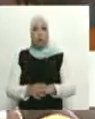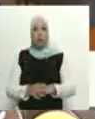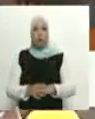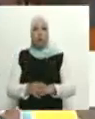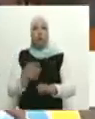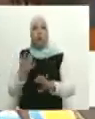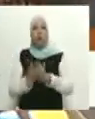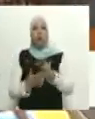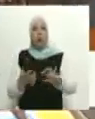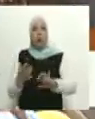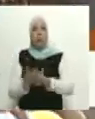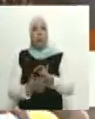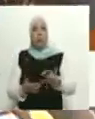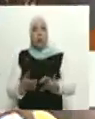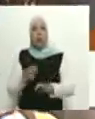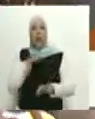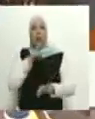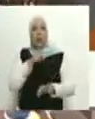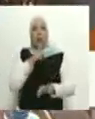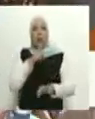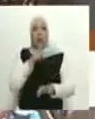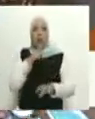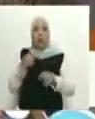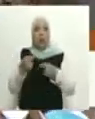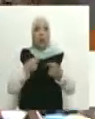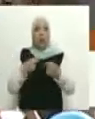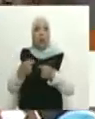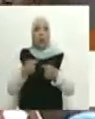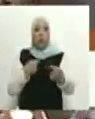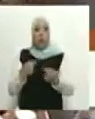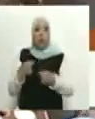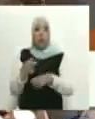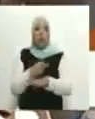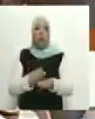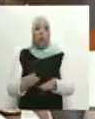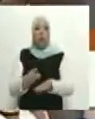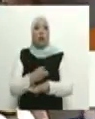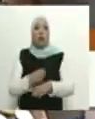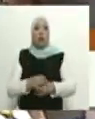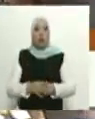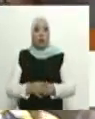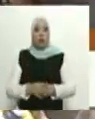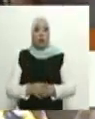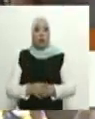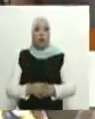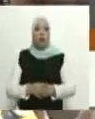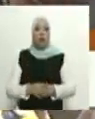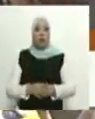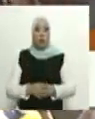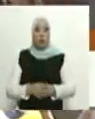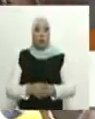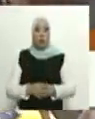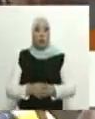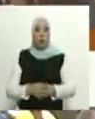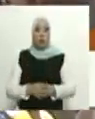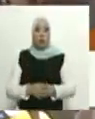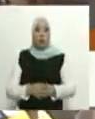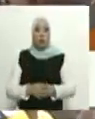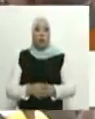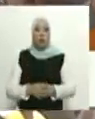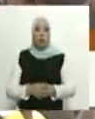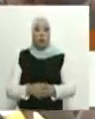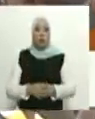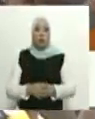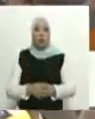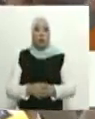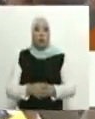estructural. Es muy difícil coordinar con gobiernos locales o regionales que no están alineados con la revolución